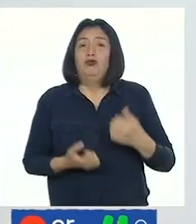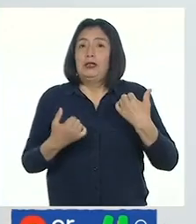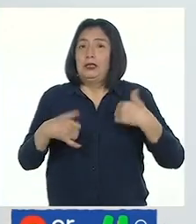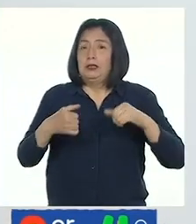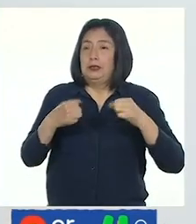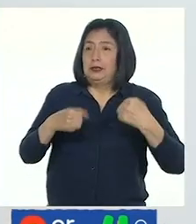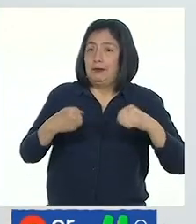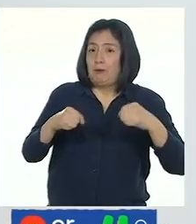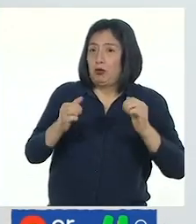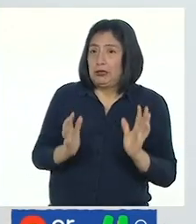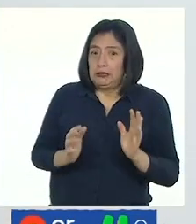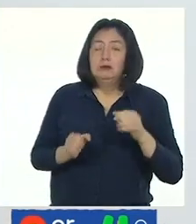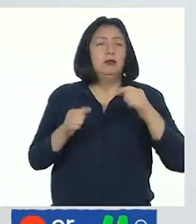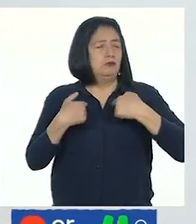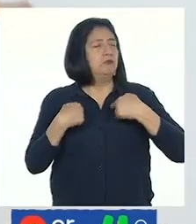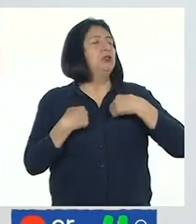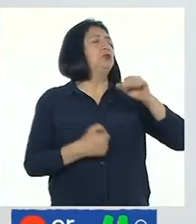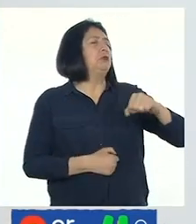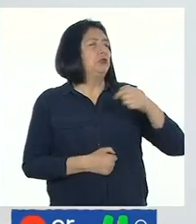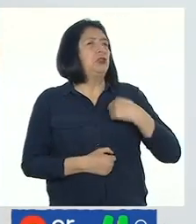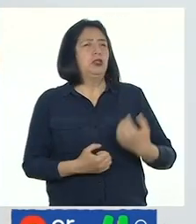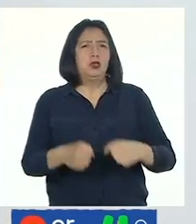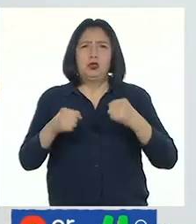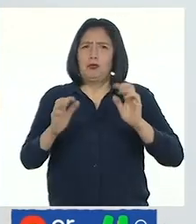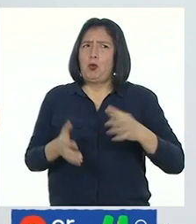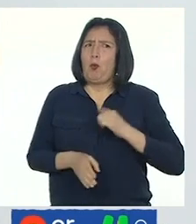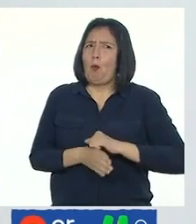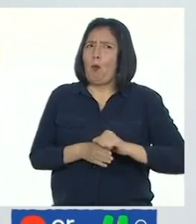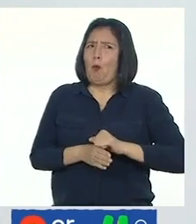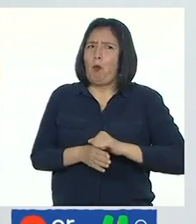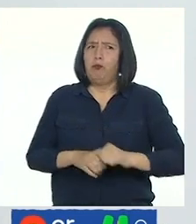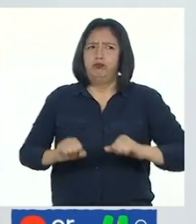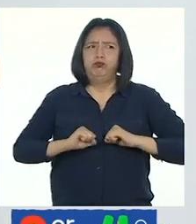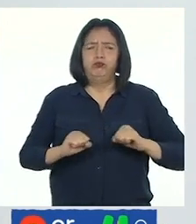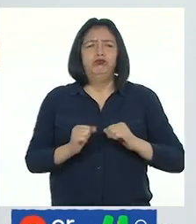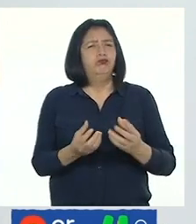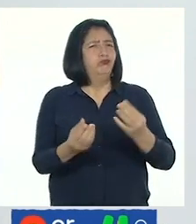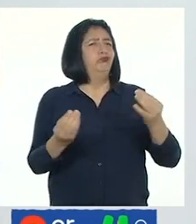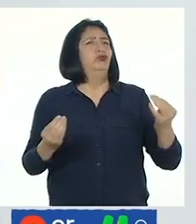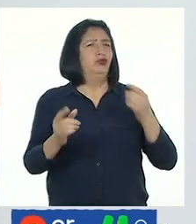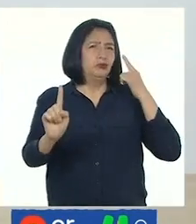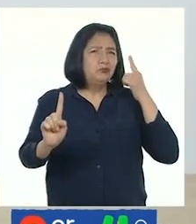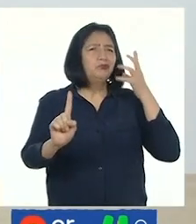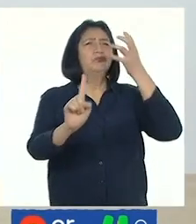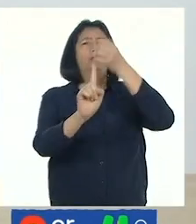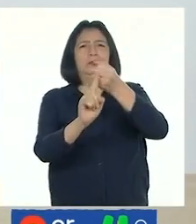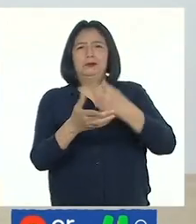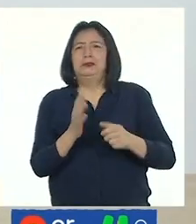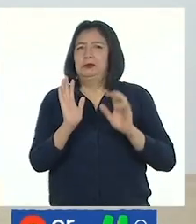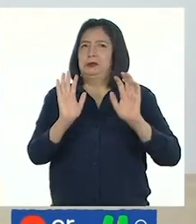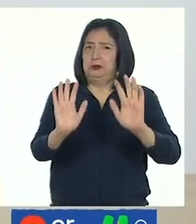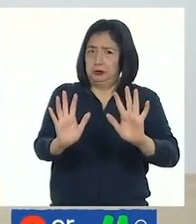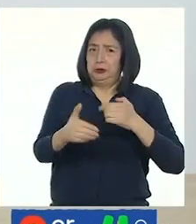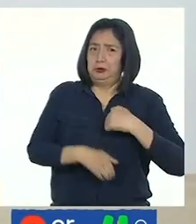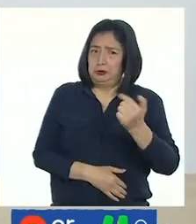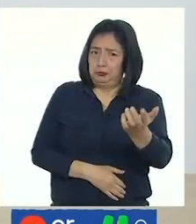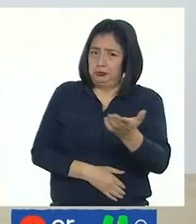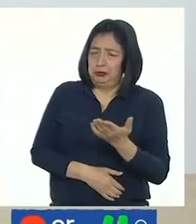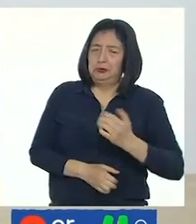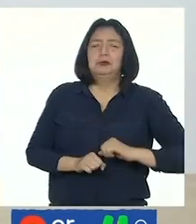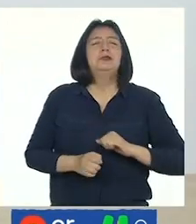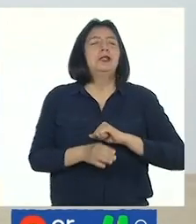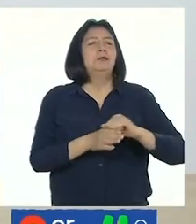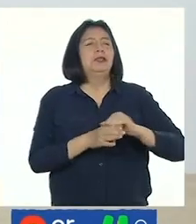mí sí. Y los deportistas entrenan muchísimo para poder lograr sus objetivos. Así que los invito a